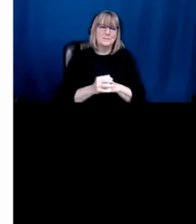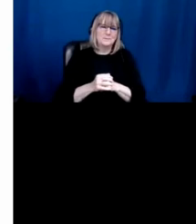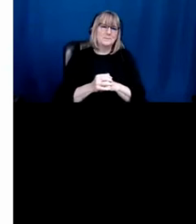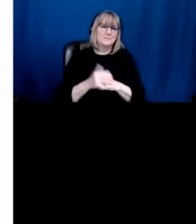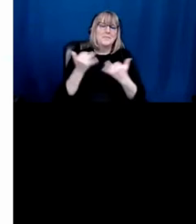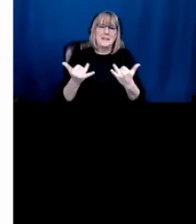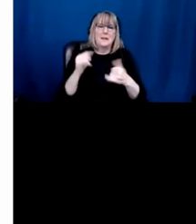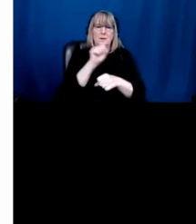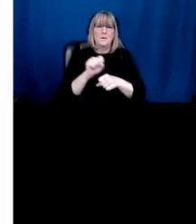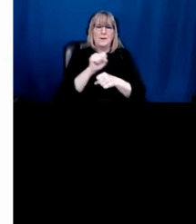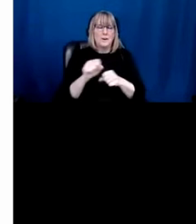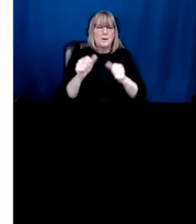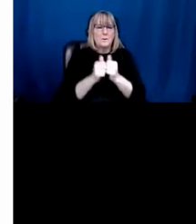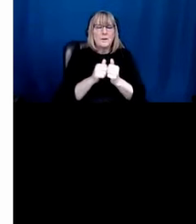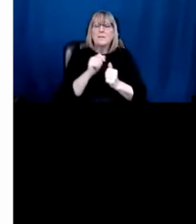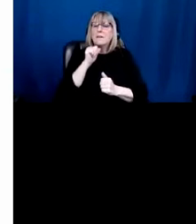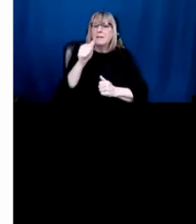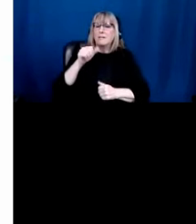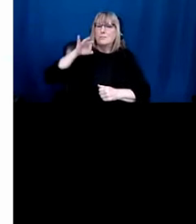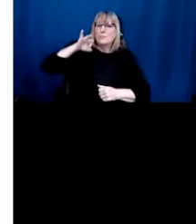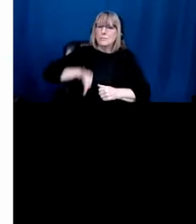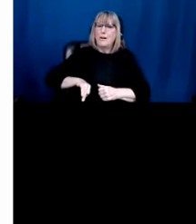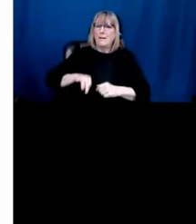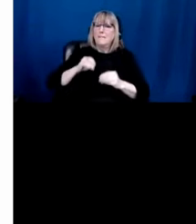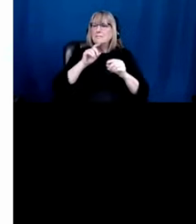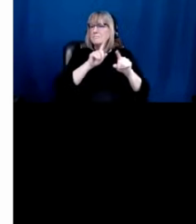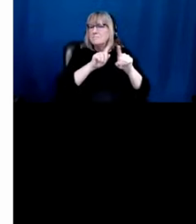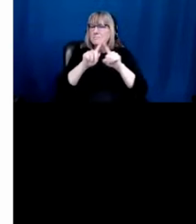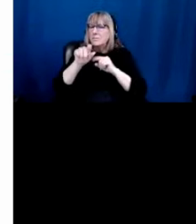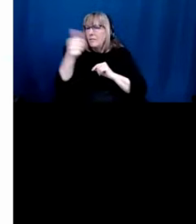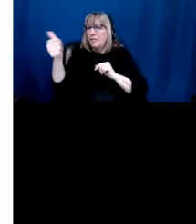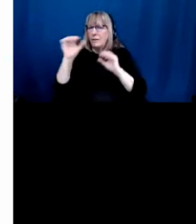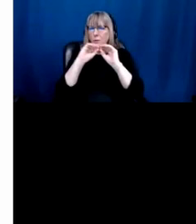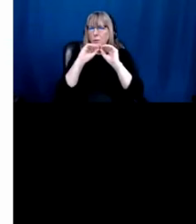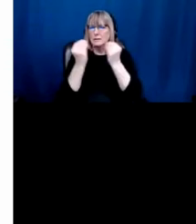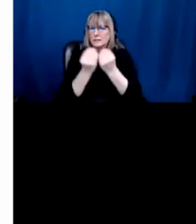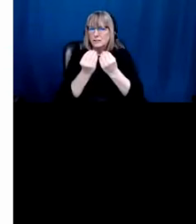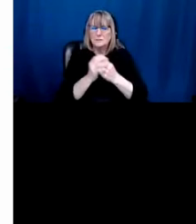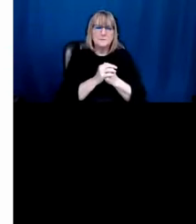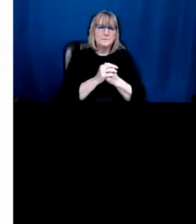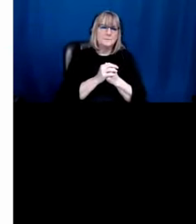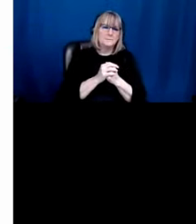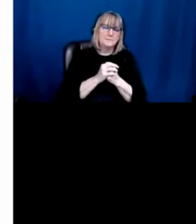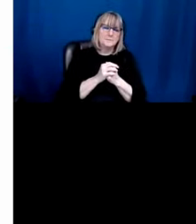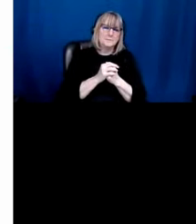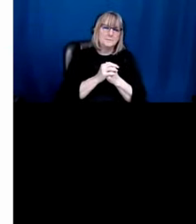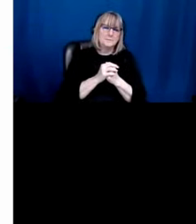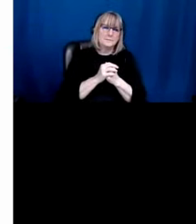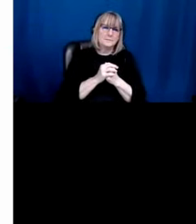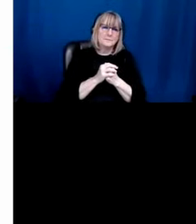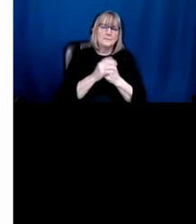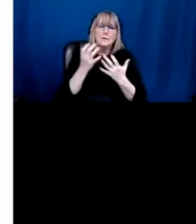Ahora el edificio está listo para ser usado en el futuro.